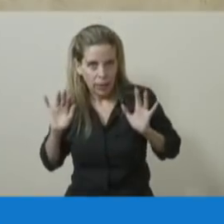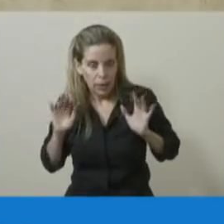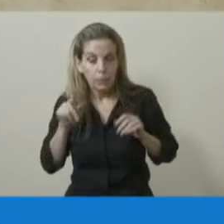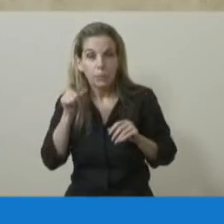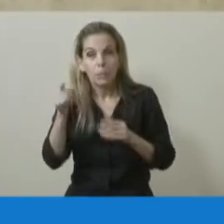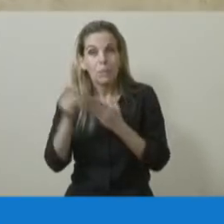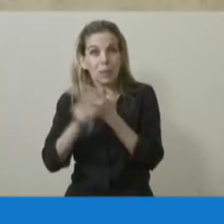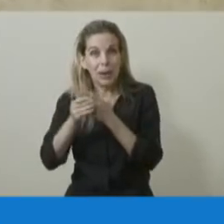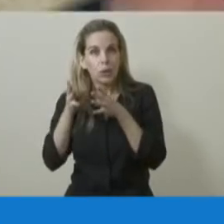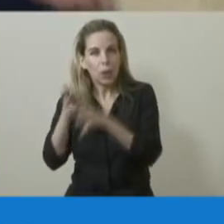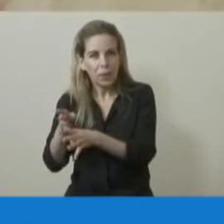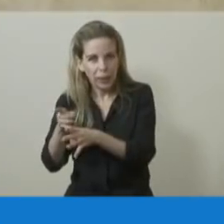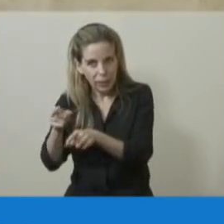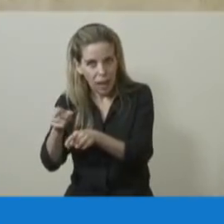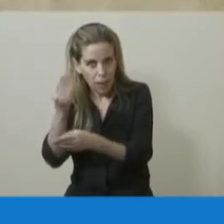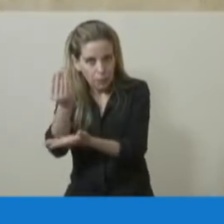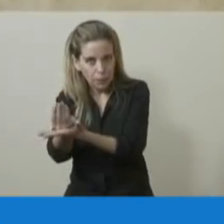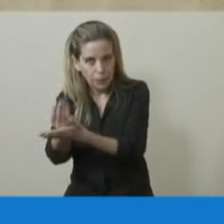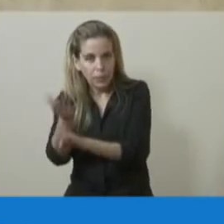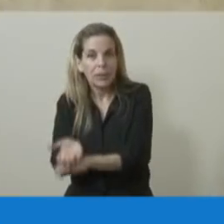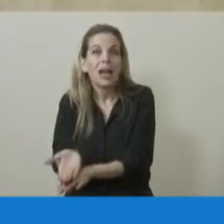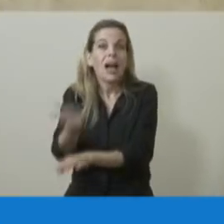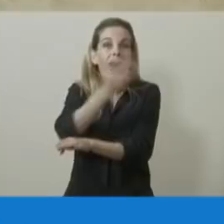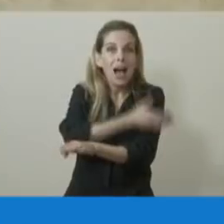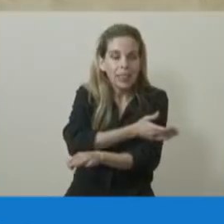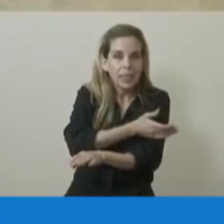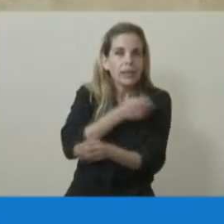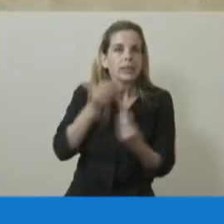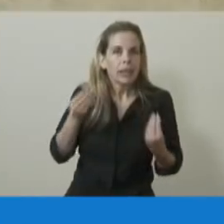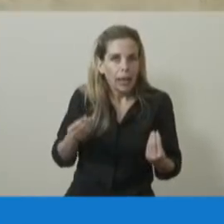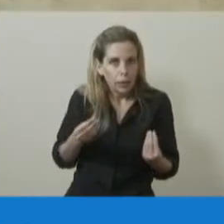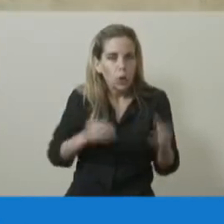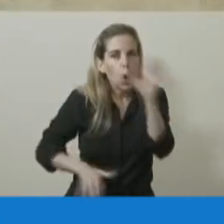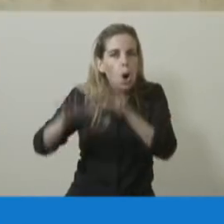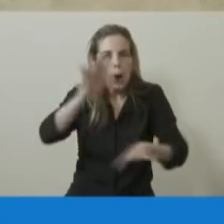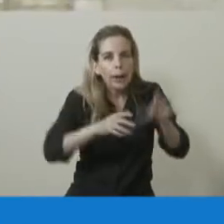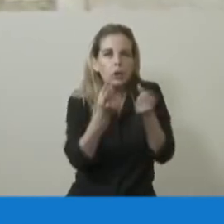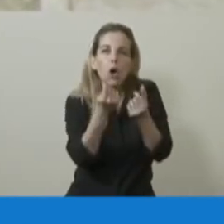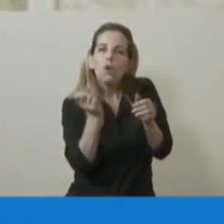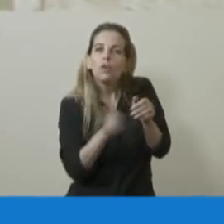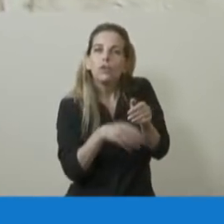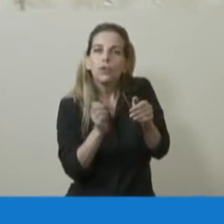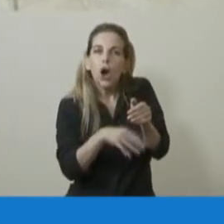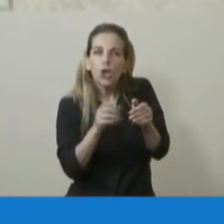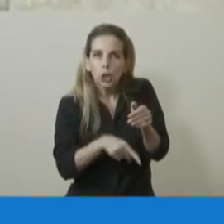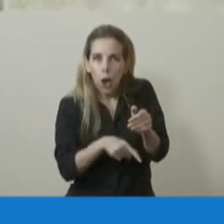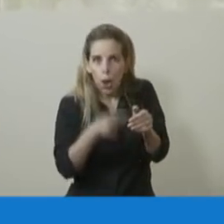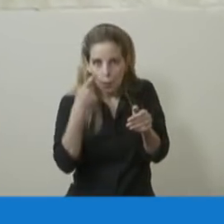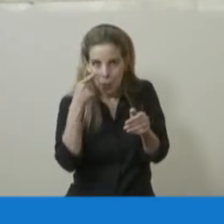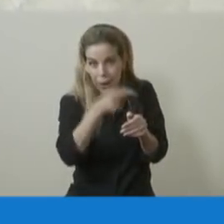ministro, el ministro dejó en marcha un fondo para que se apruebe en el